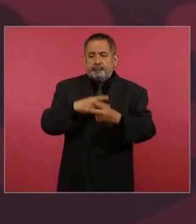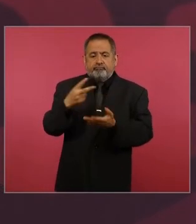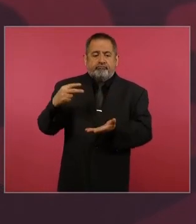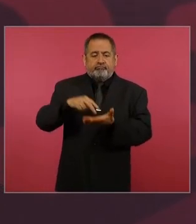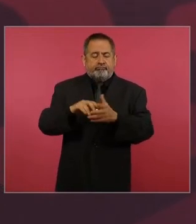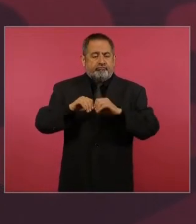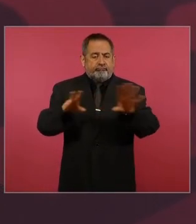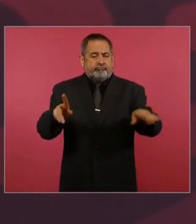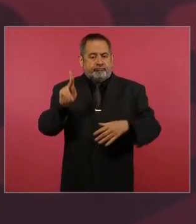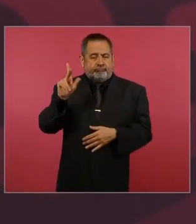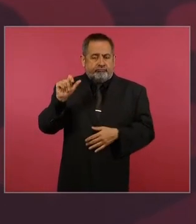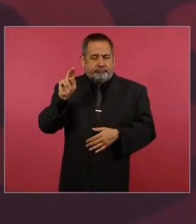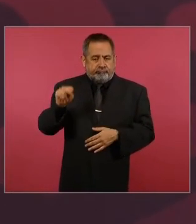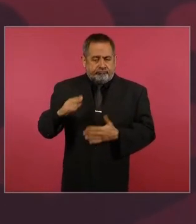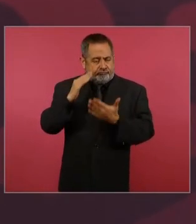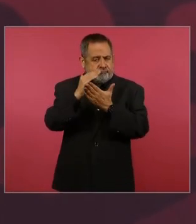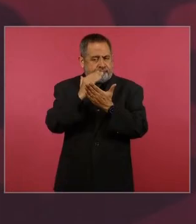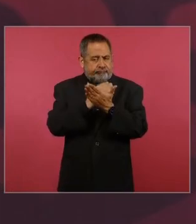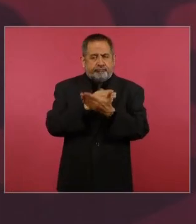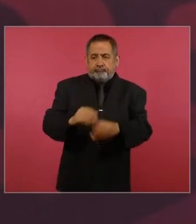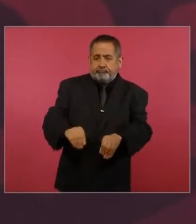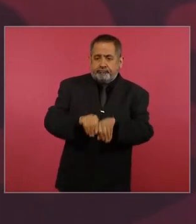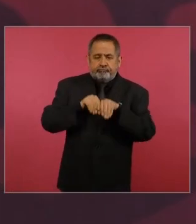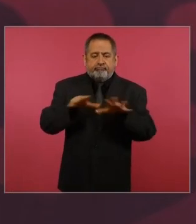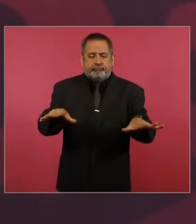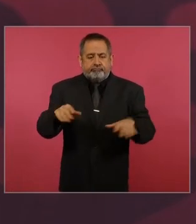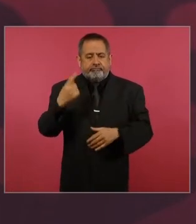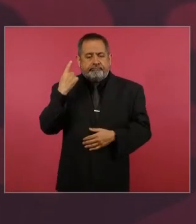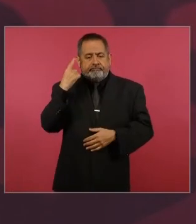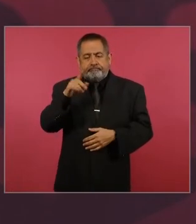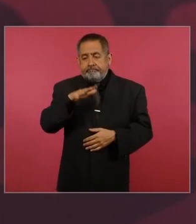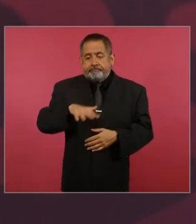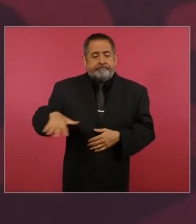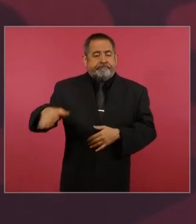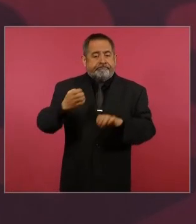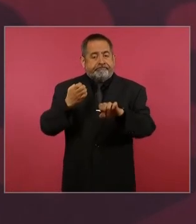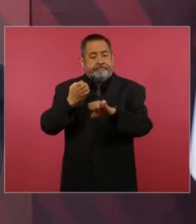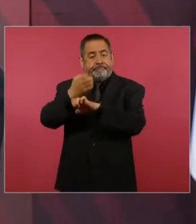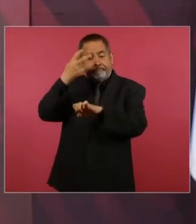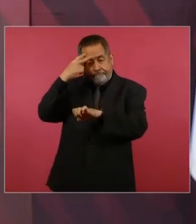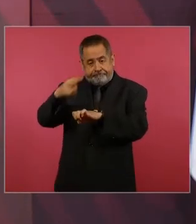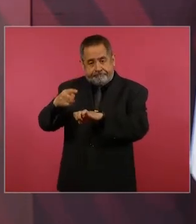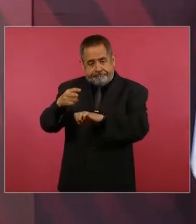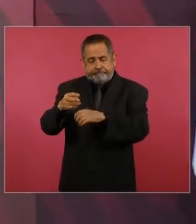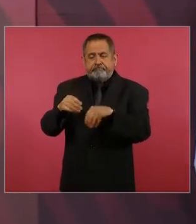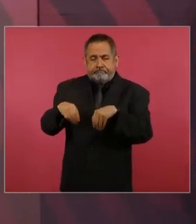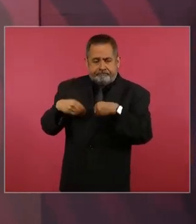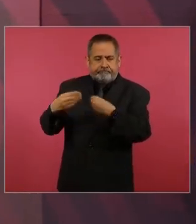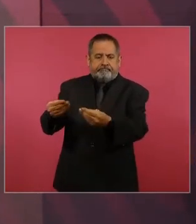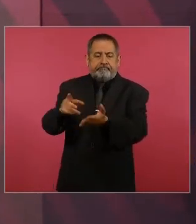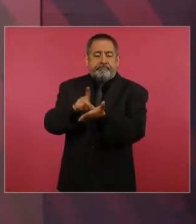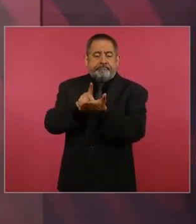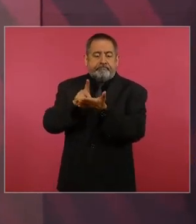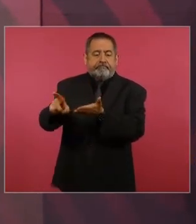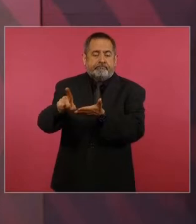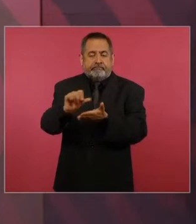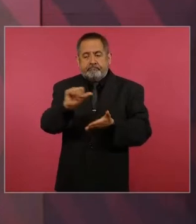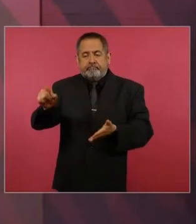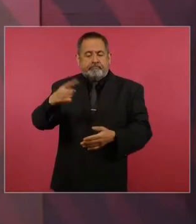todo el plan para garantizar a la gente del Estado de México el derecho a la